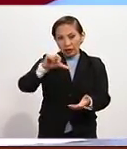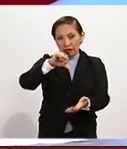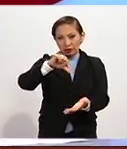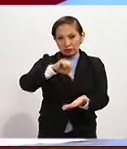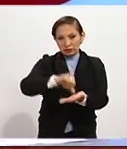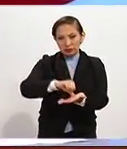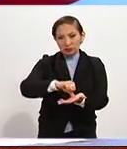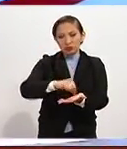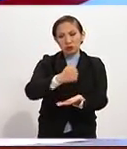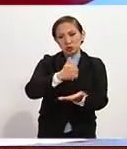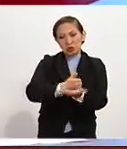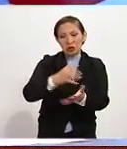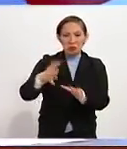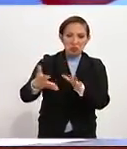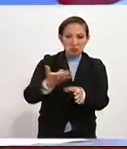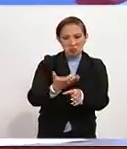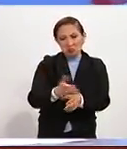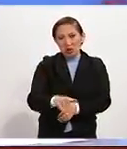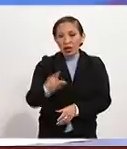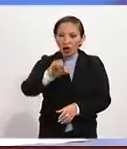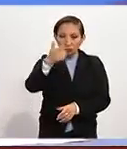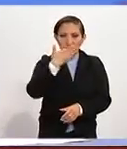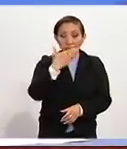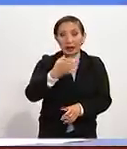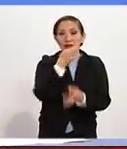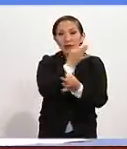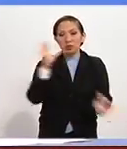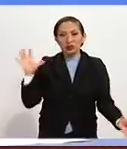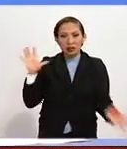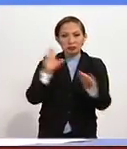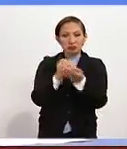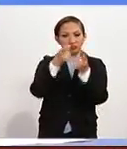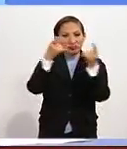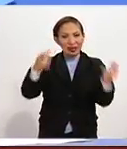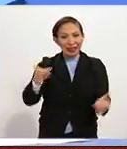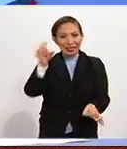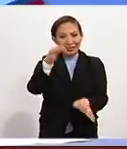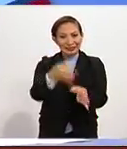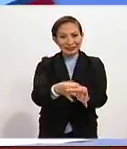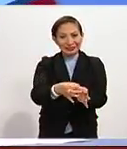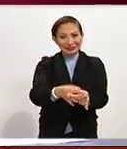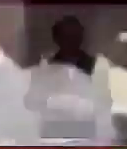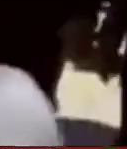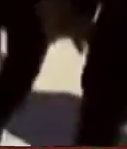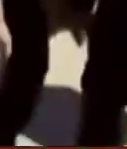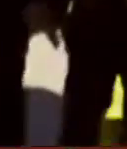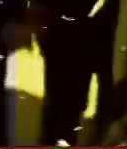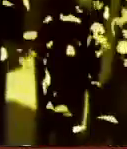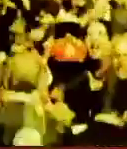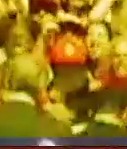de México son regulares, en el resto son buenas. Este es su informativo, le tenemos la noticia al día.